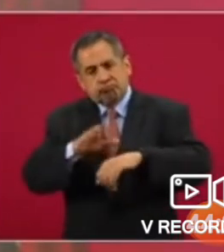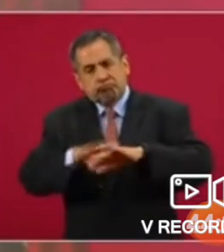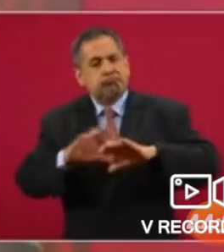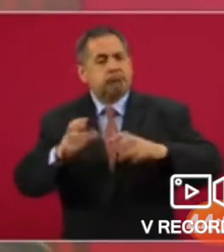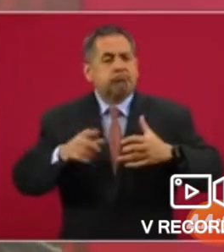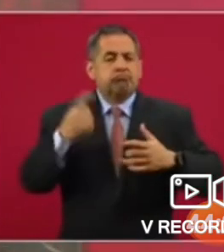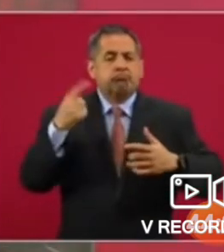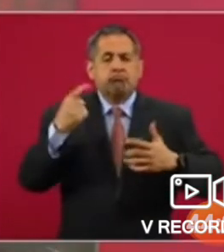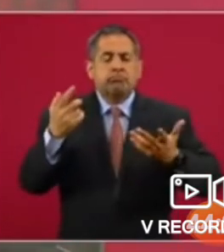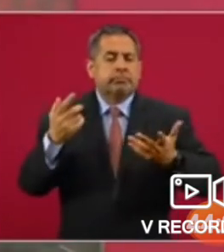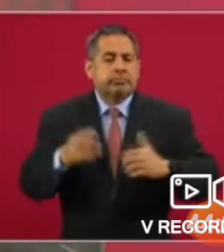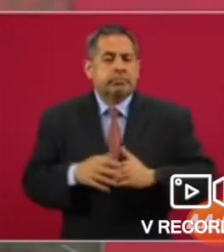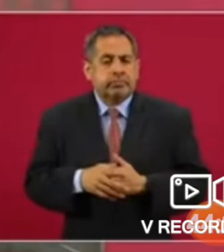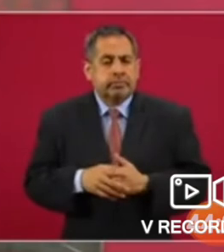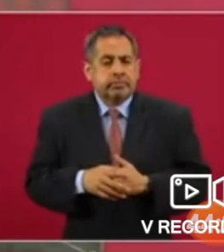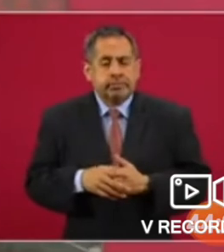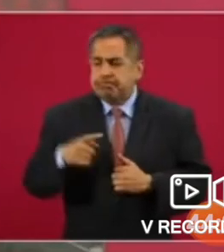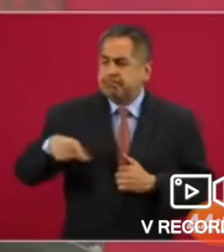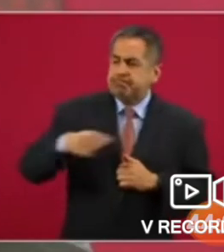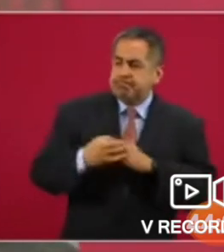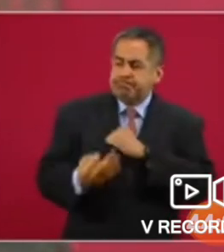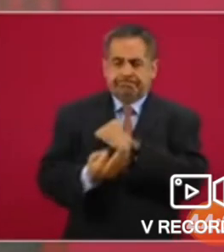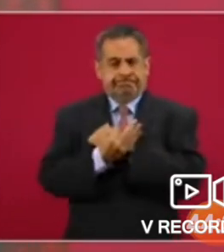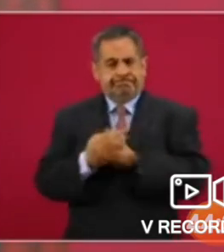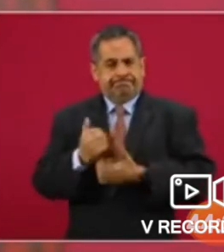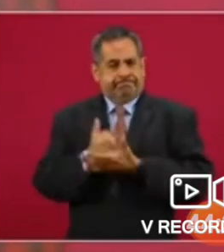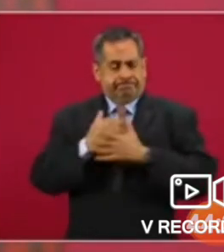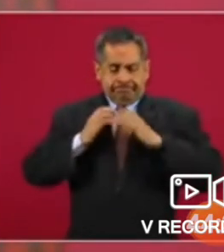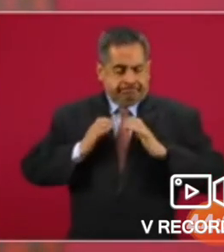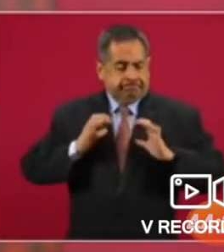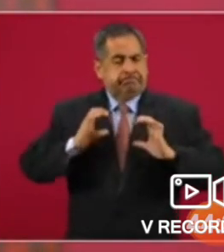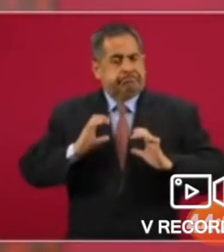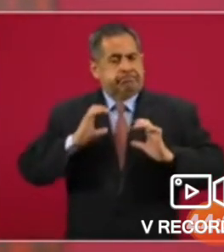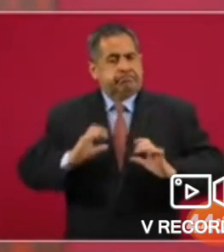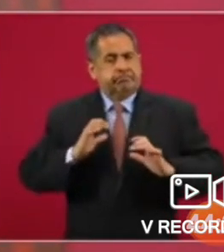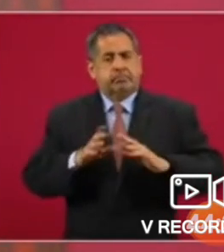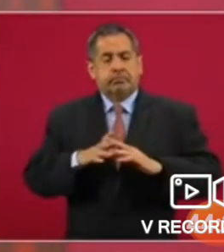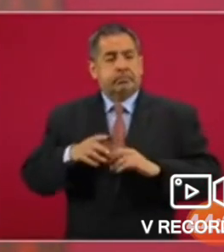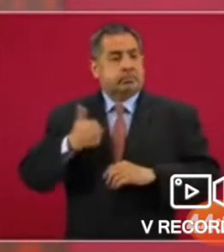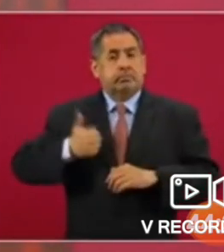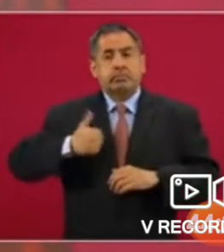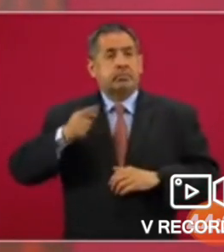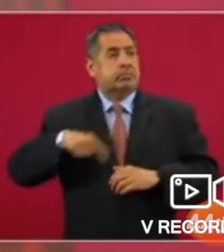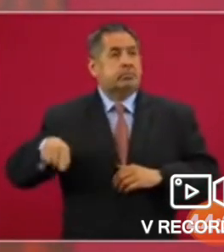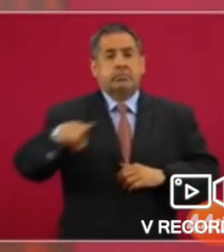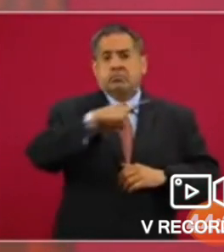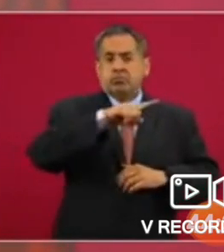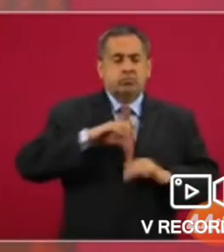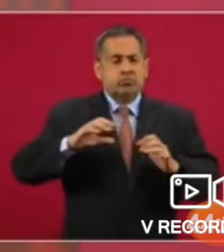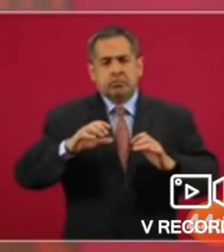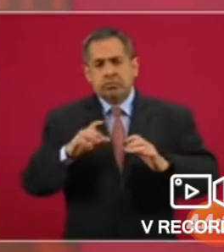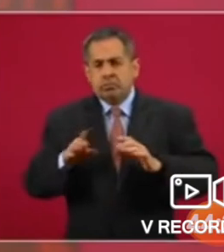que nos protejamos en lo personal, en lo individual, que todos estén